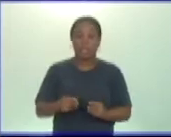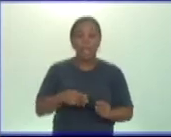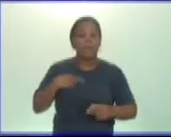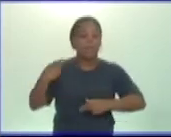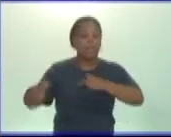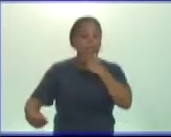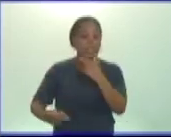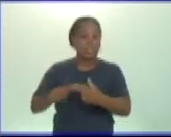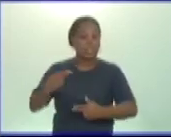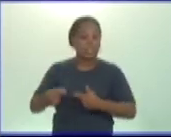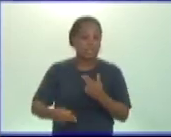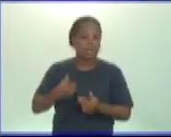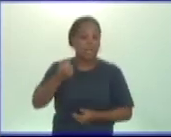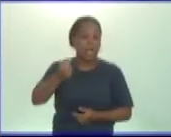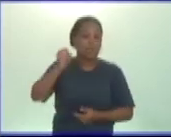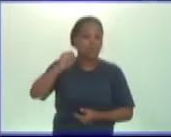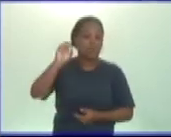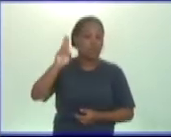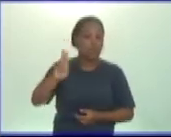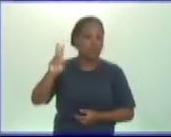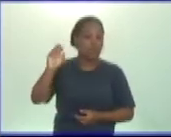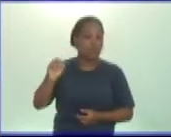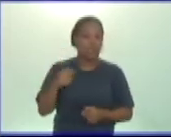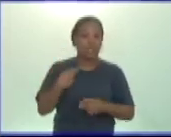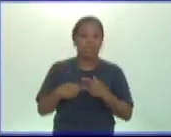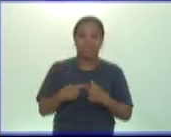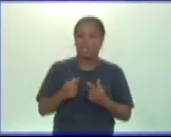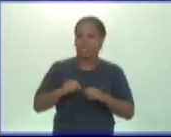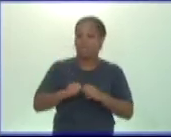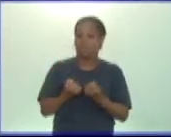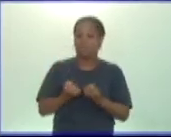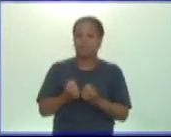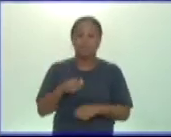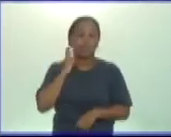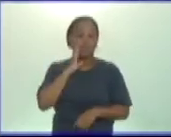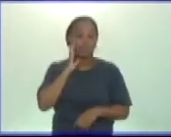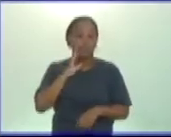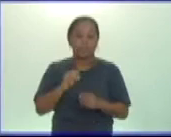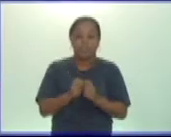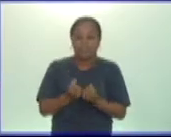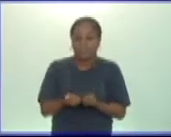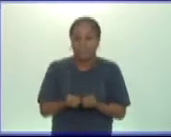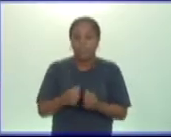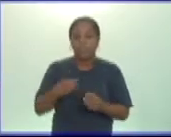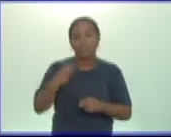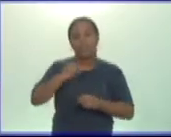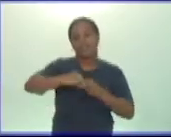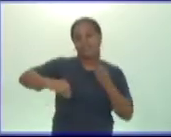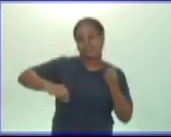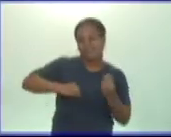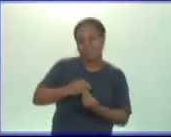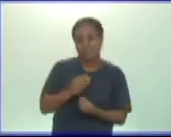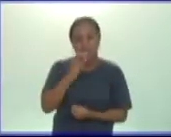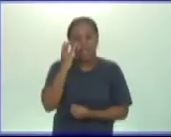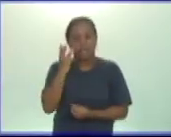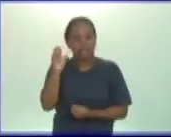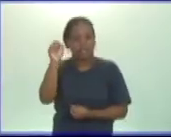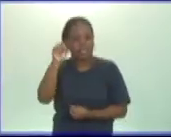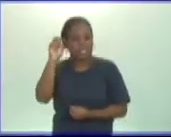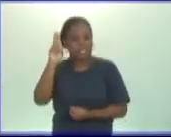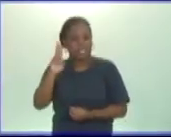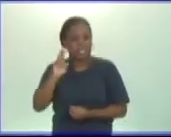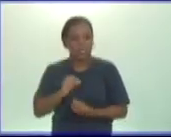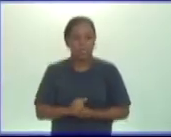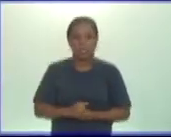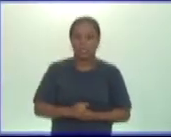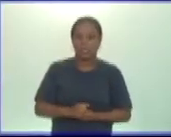consiste en la oxidación del óxido de azufre en la atmósfera para producir trióxido de azufre, que reacciona violentamente con